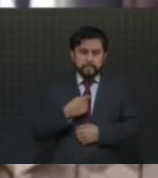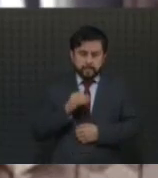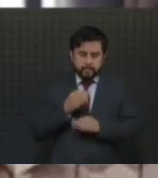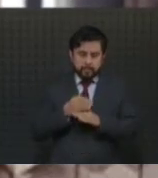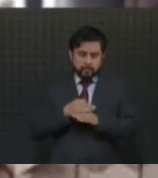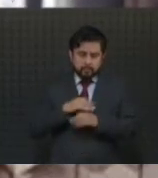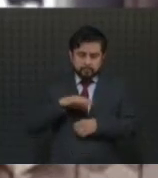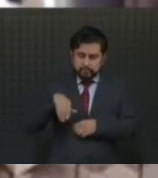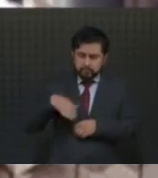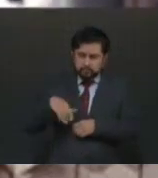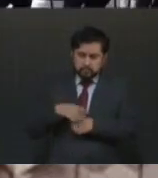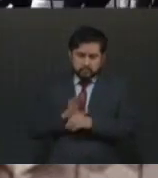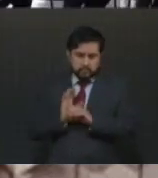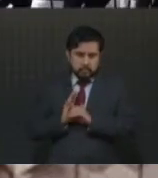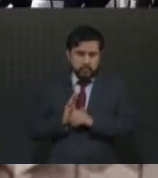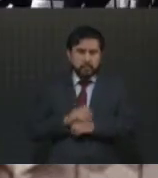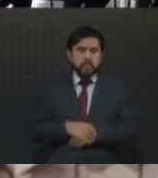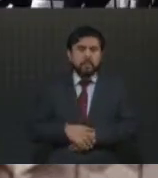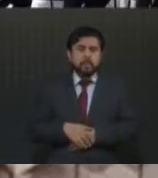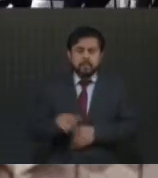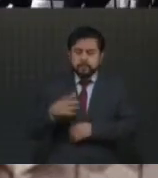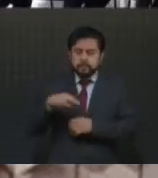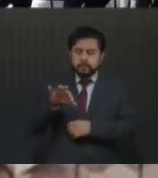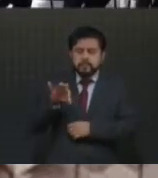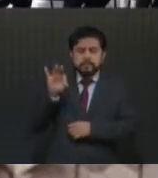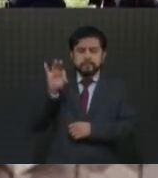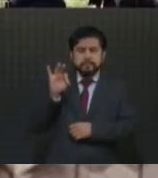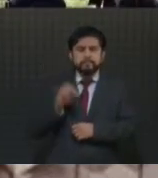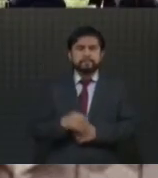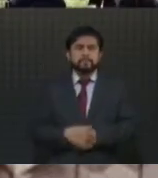tal cual lo dijeron, déjenme ver si lo encuentro.